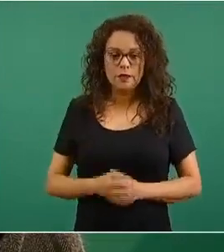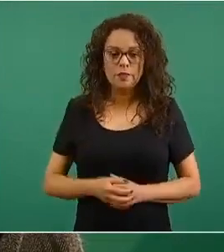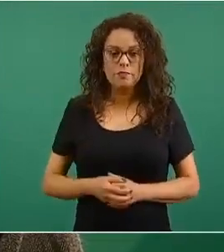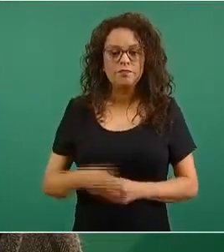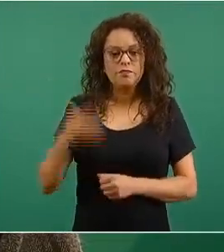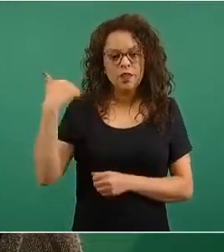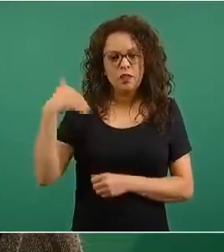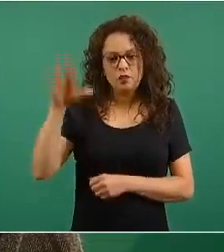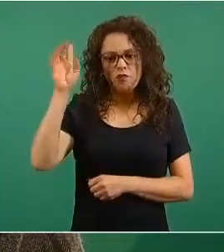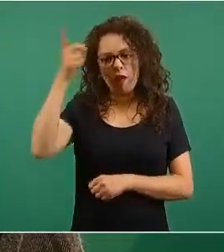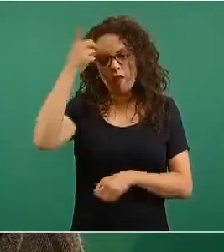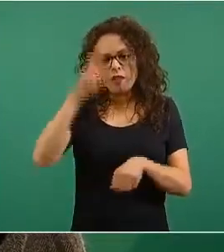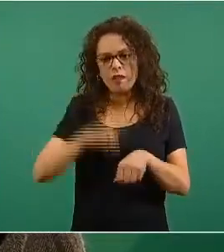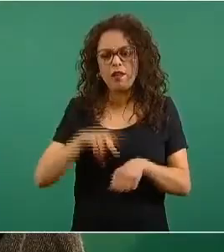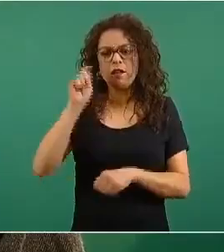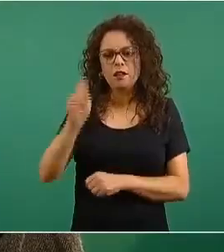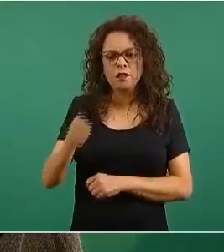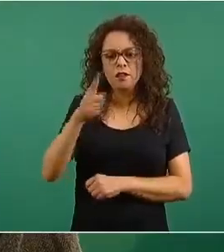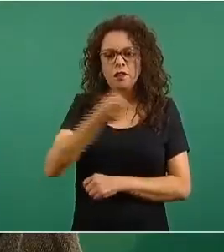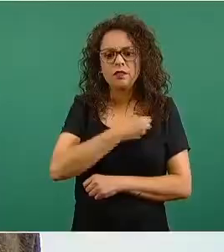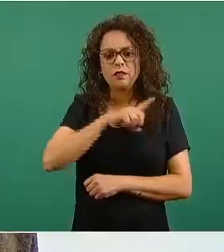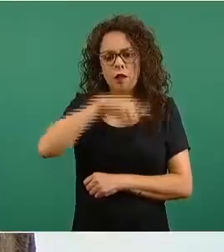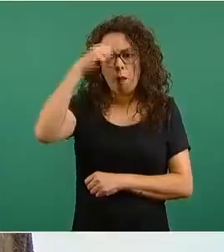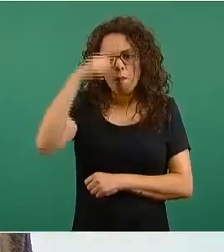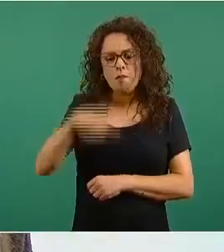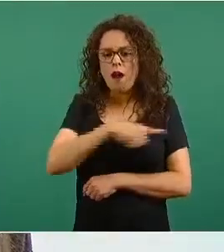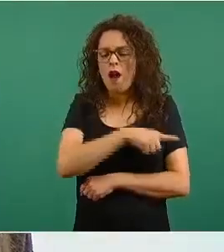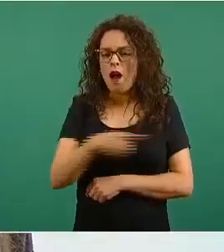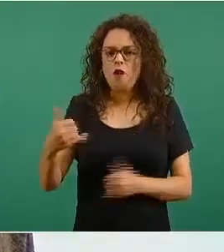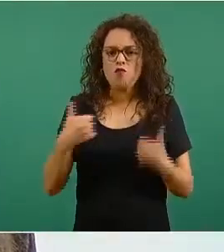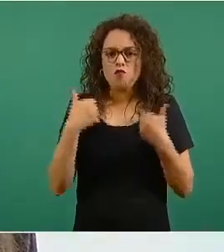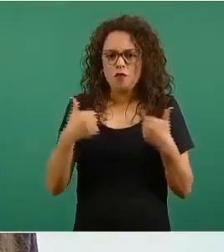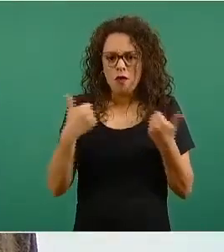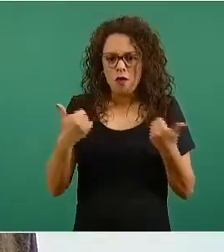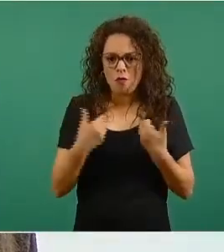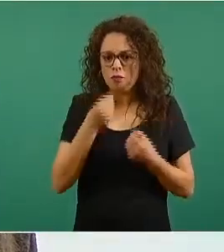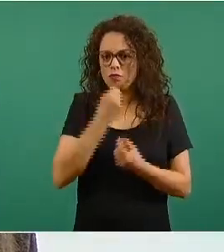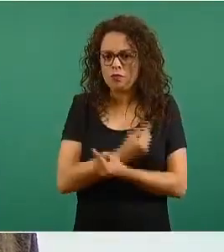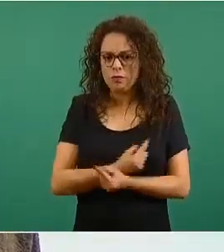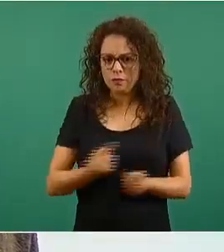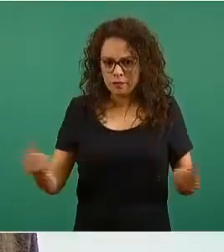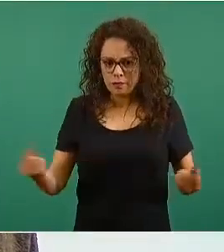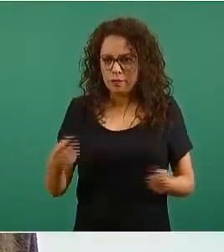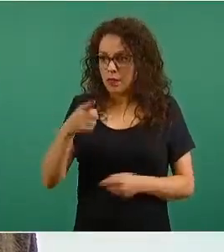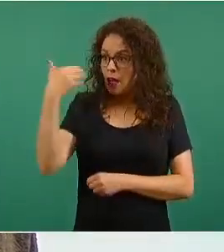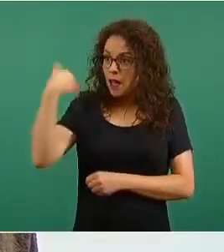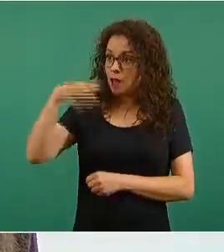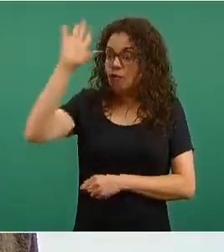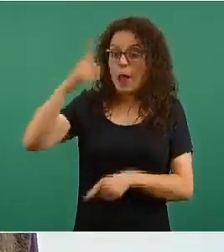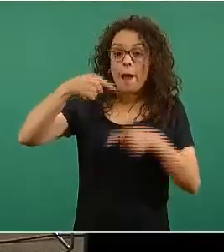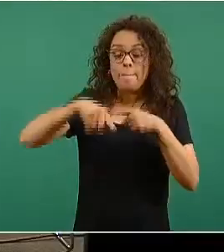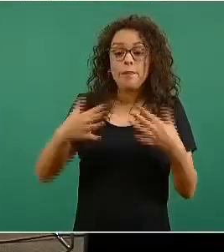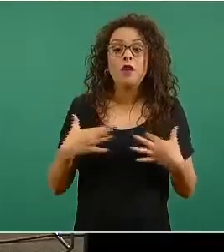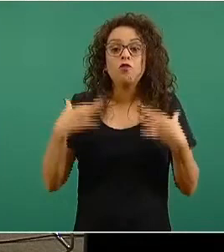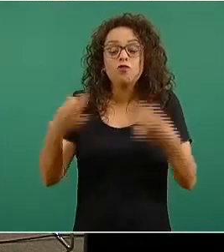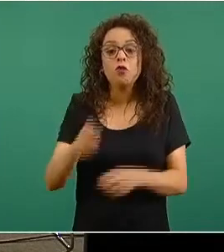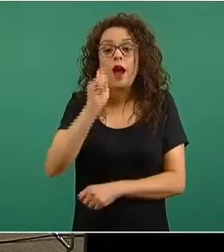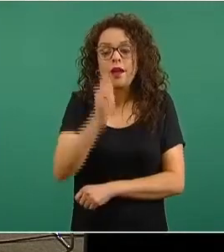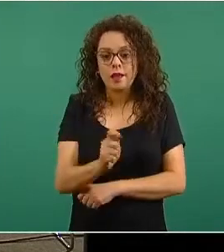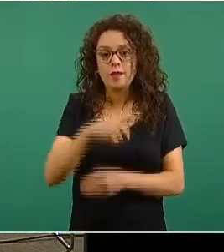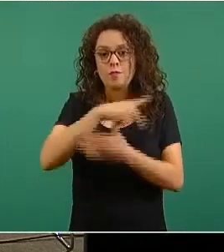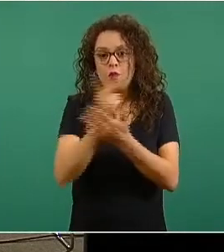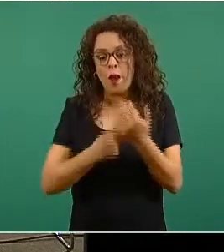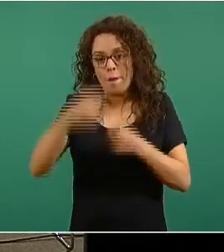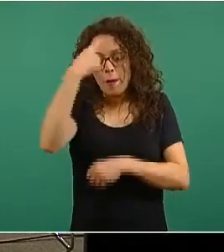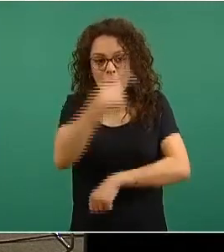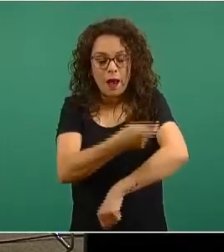Nacional para la Salud de la Infancia y Adolescencia, fue el creador del Programa de Vacunación Universal de México y es asesor,